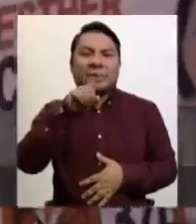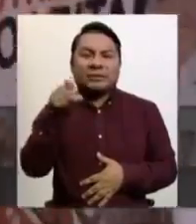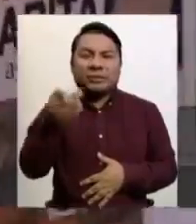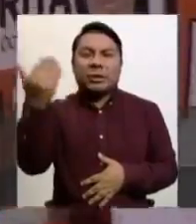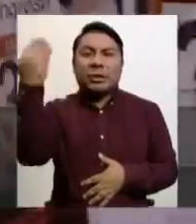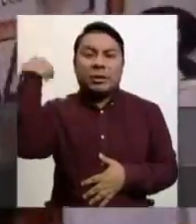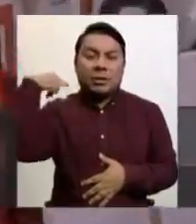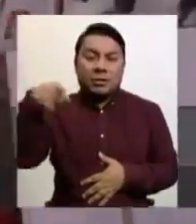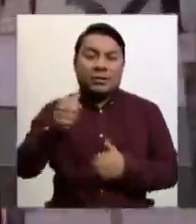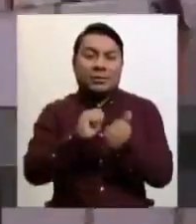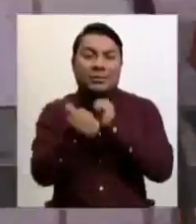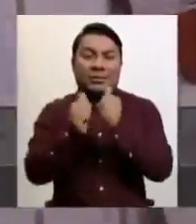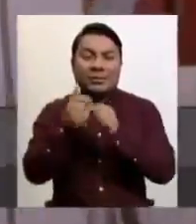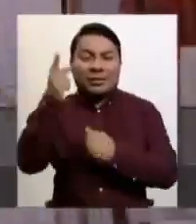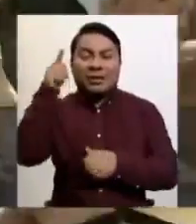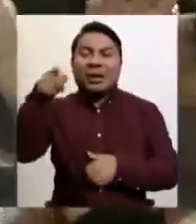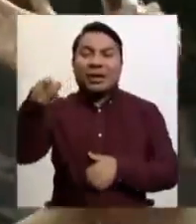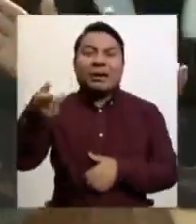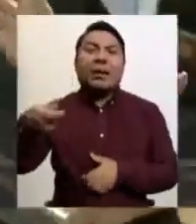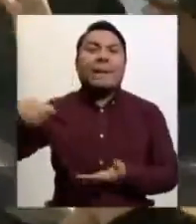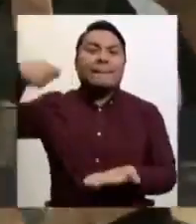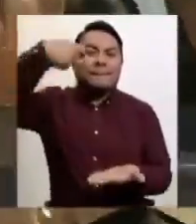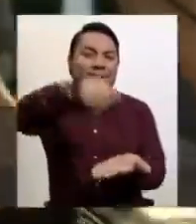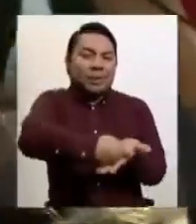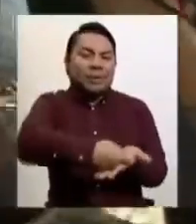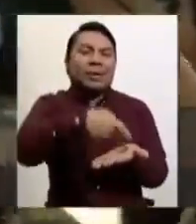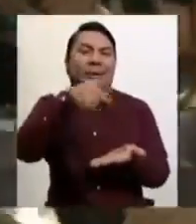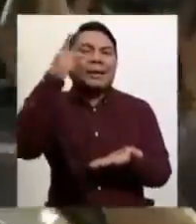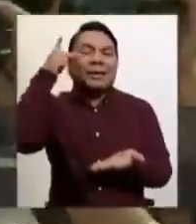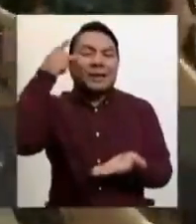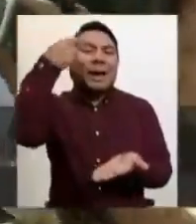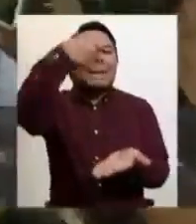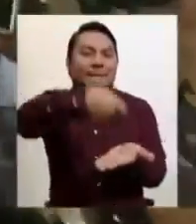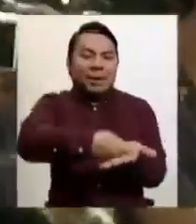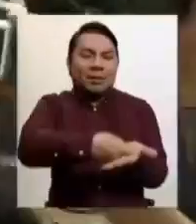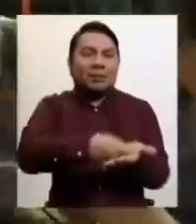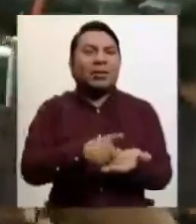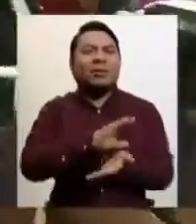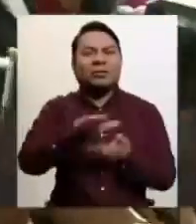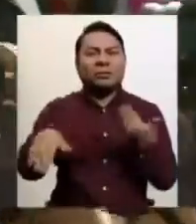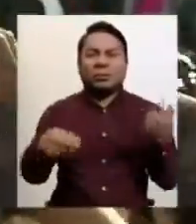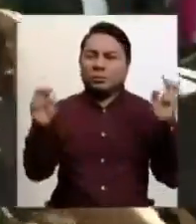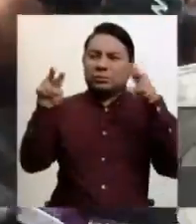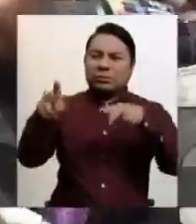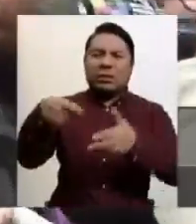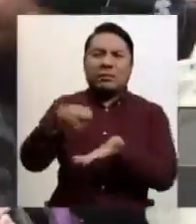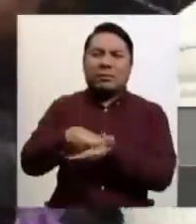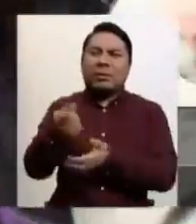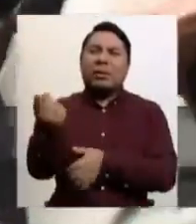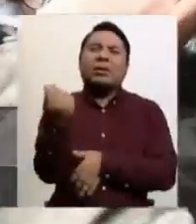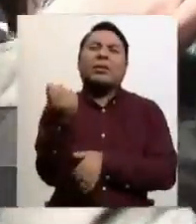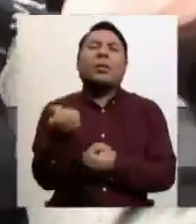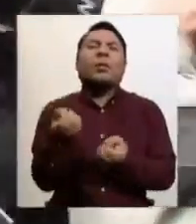campaña electoral fue financista de Keiko Fujimori y tuvo que renunciar a la dirigencia del partido